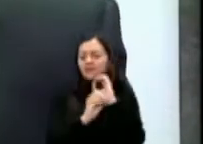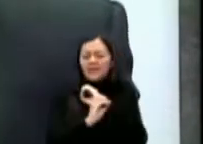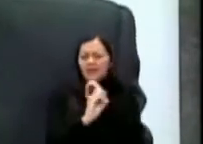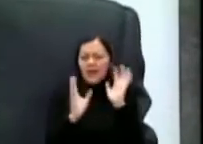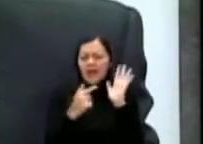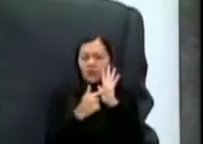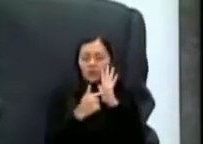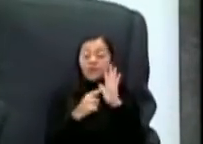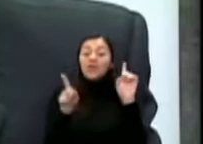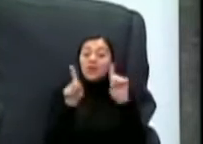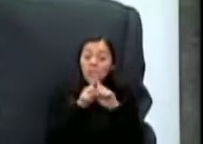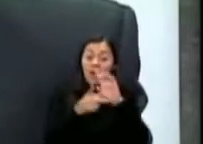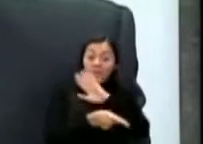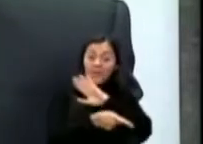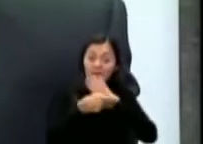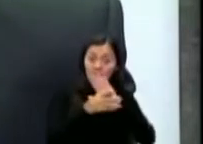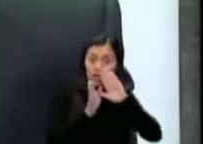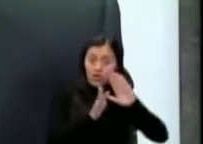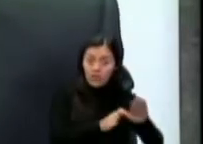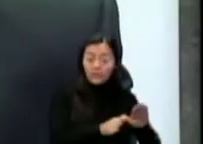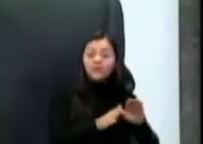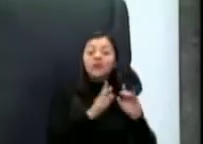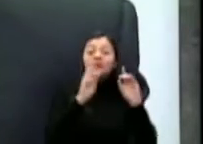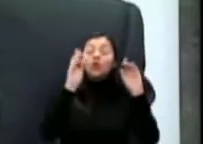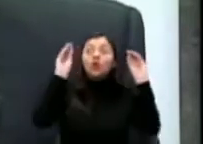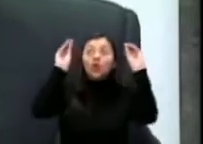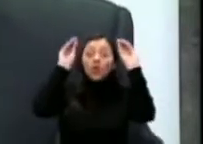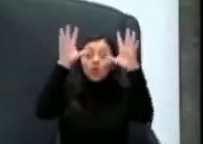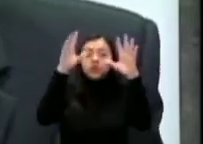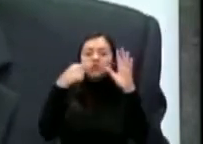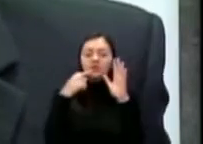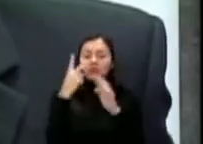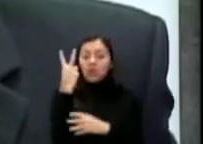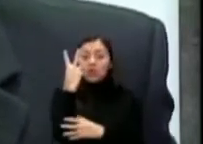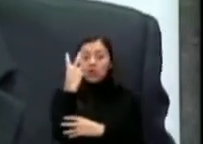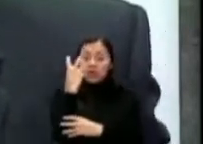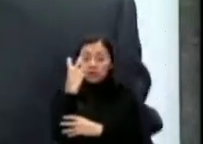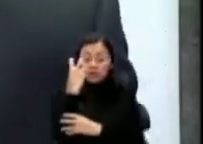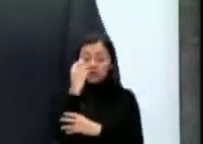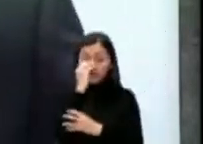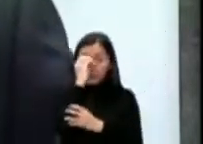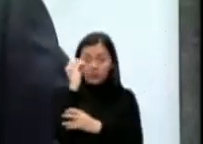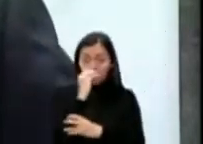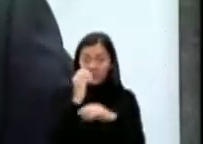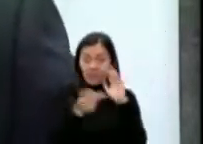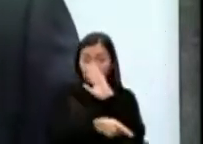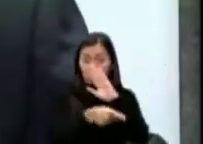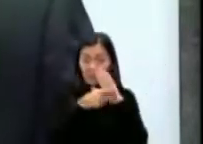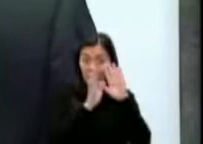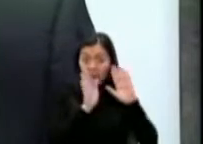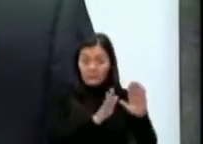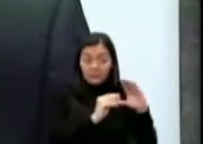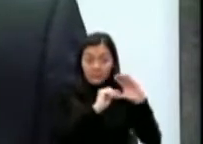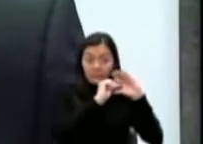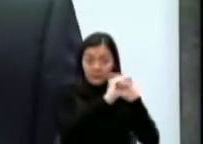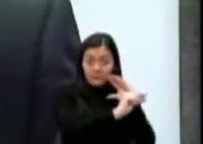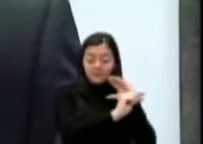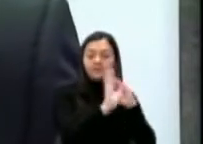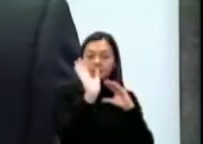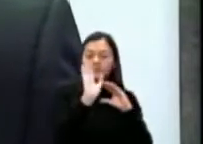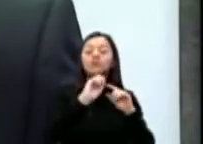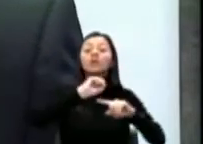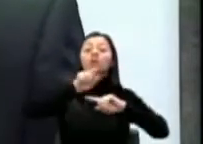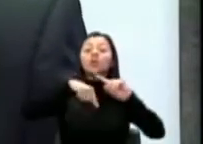como en el petróleo el 12 por ciento de los excedentes hidrocarburíferos se quedan para desarrollo en cambio en los proyectos estratégicos de